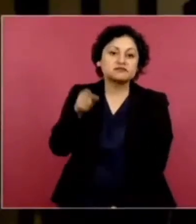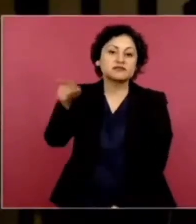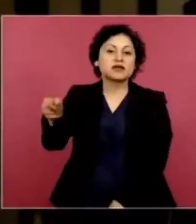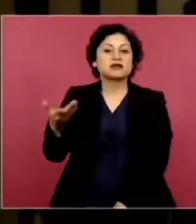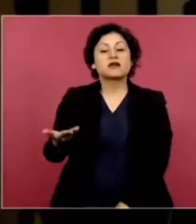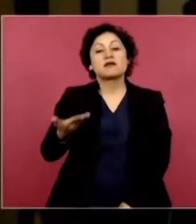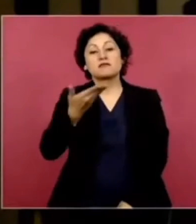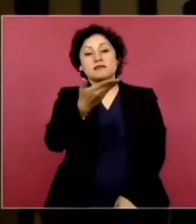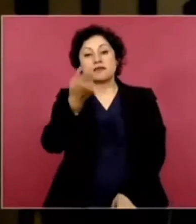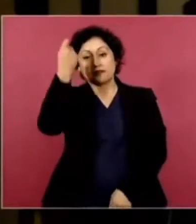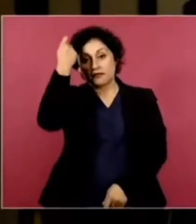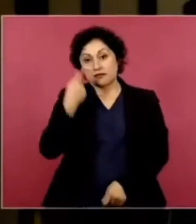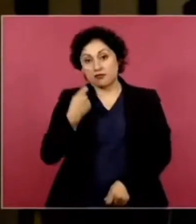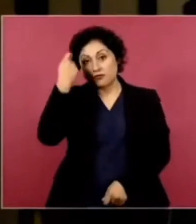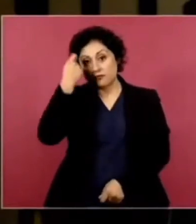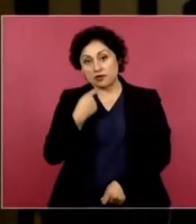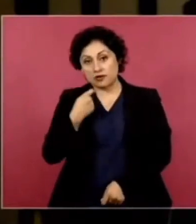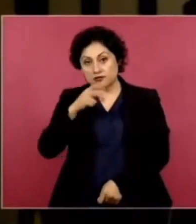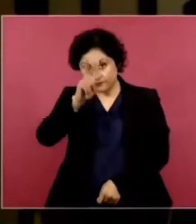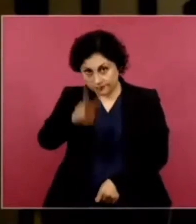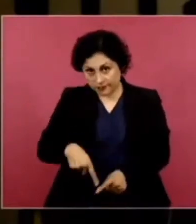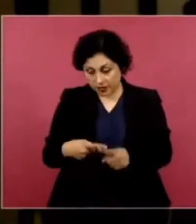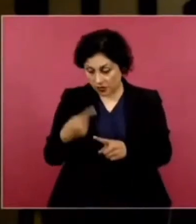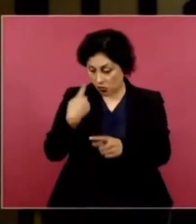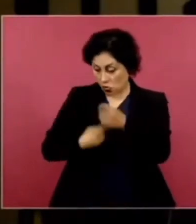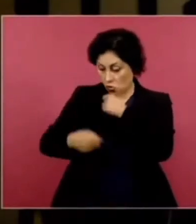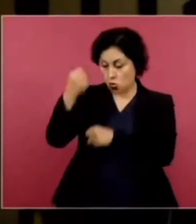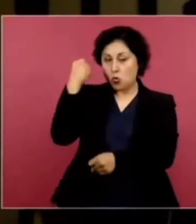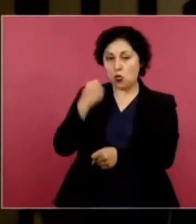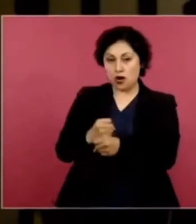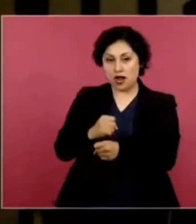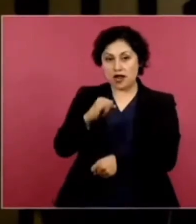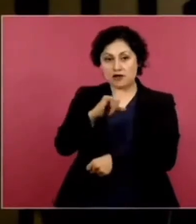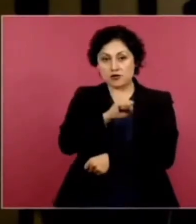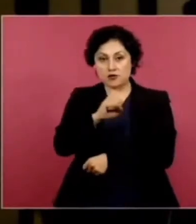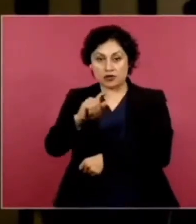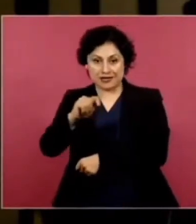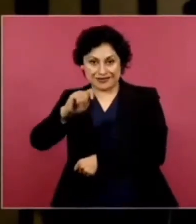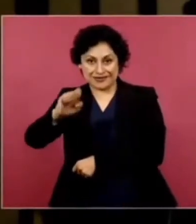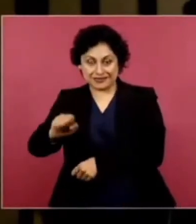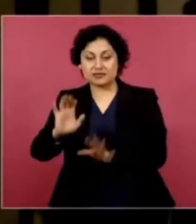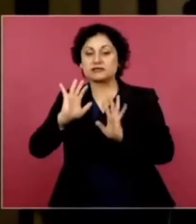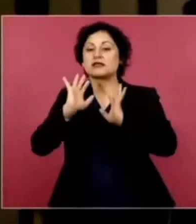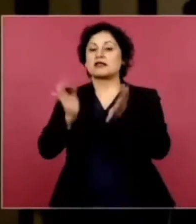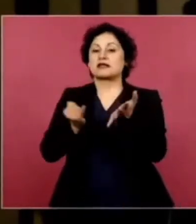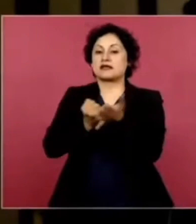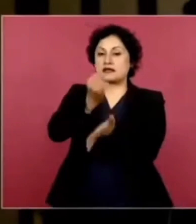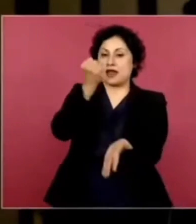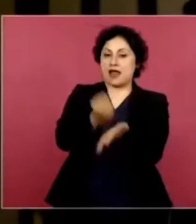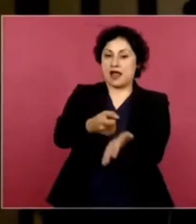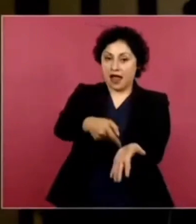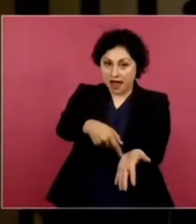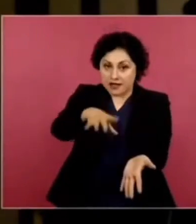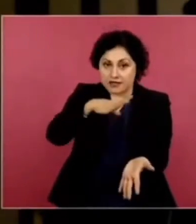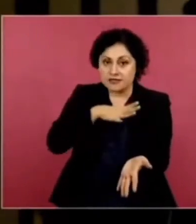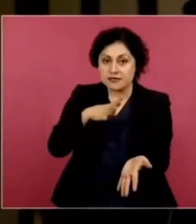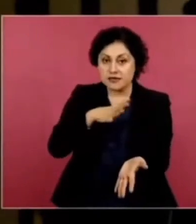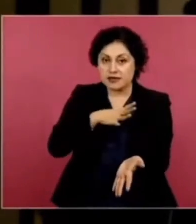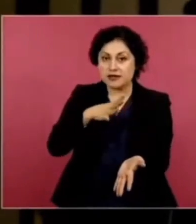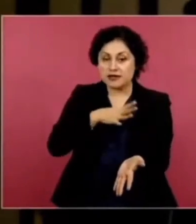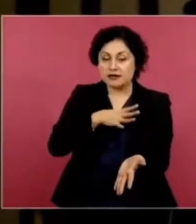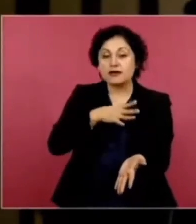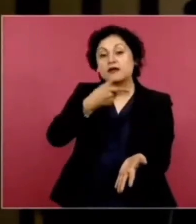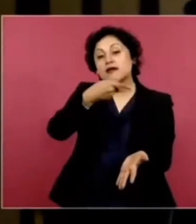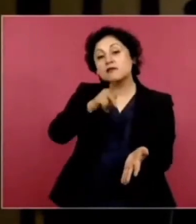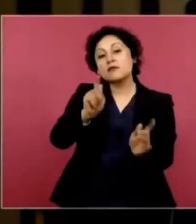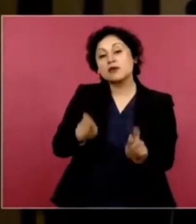Hace más de un año que el ISSSTE tiene la resolución ya para darle su jubilación anticipada, su pensión, y no le